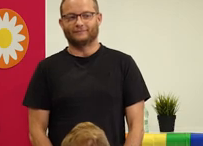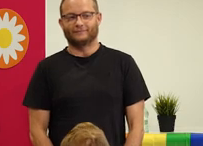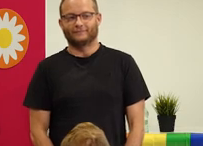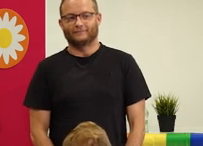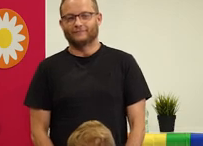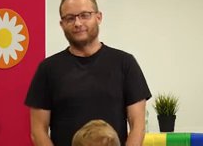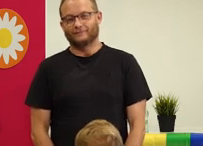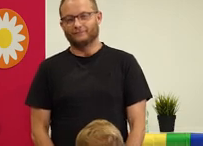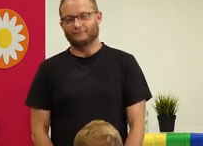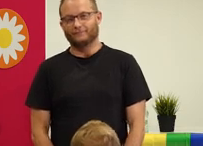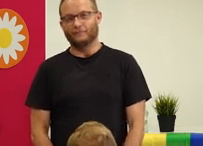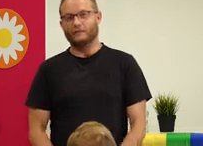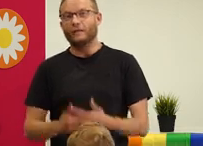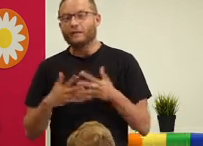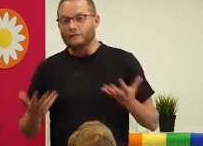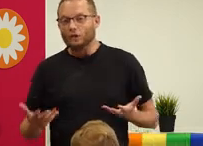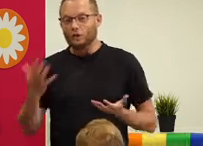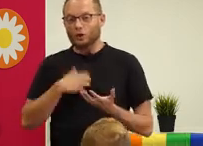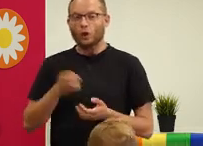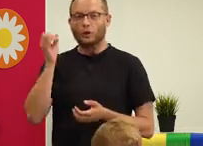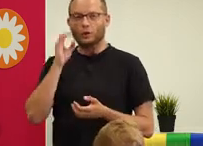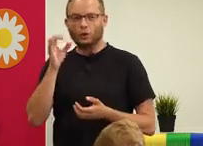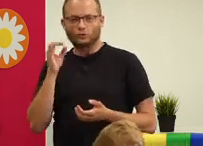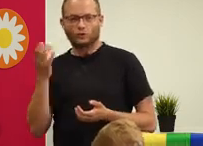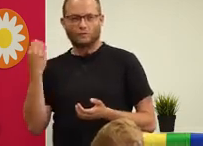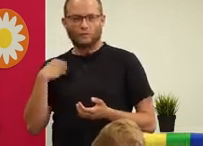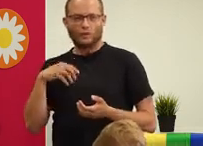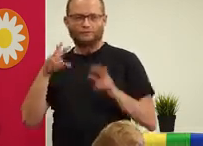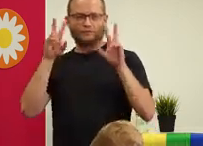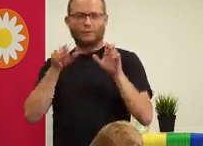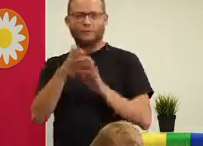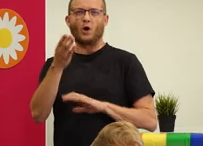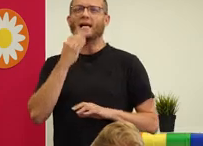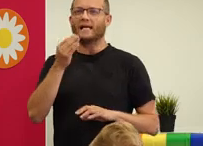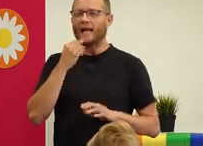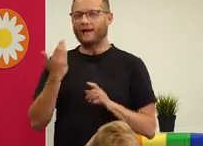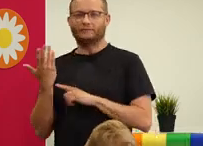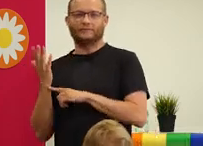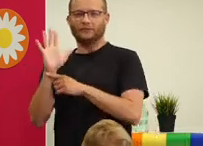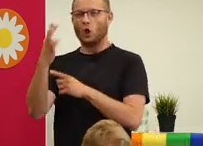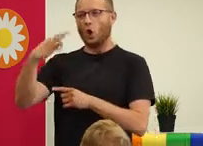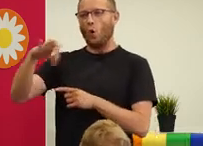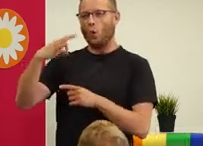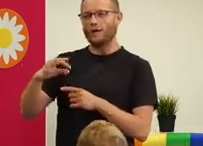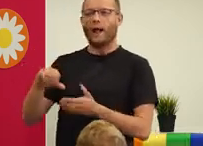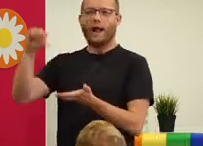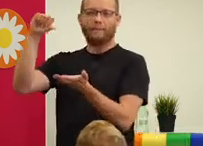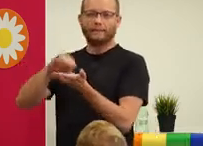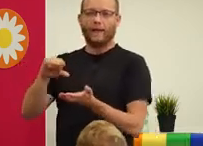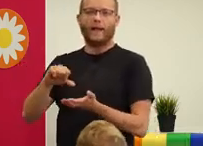Dicho esto, todo el discurso del pinkwashing, mediante el cual Israel se proclama como la única